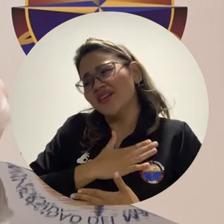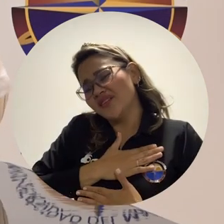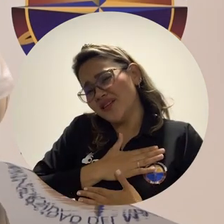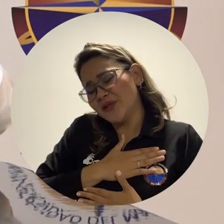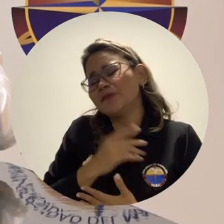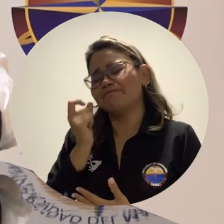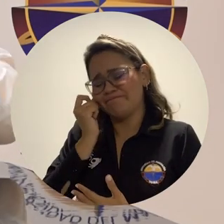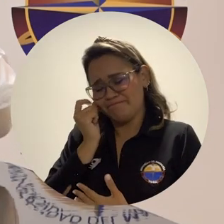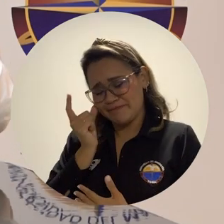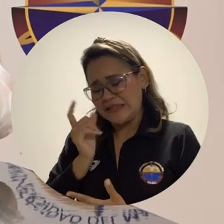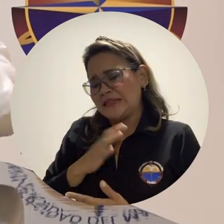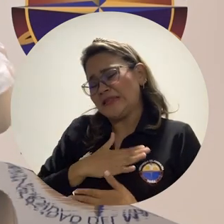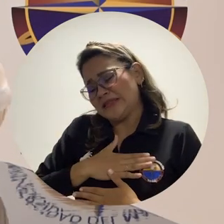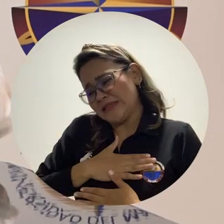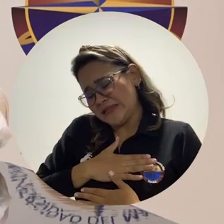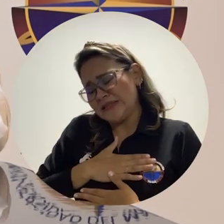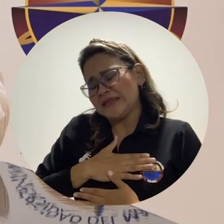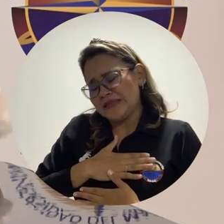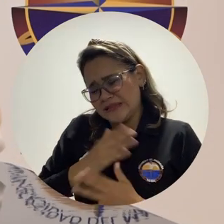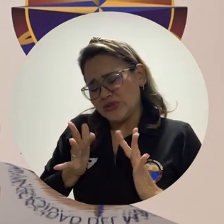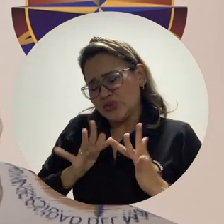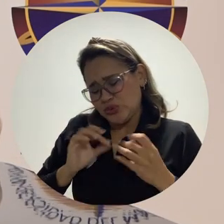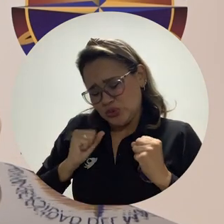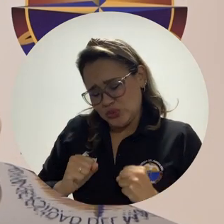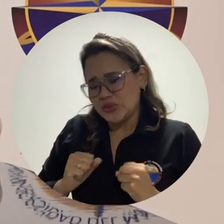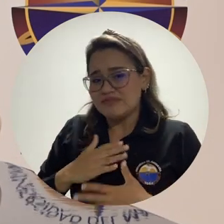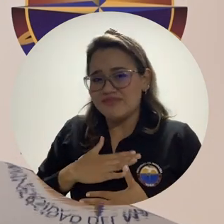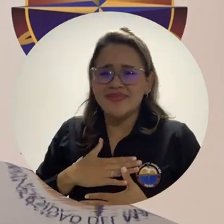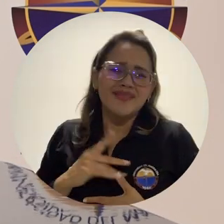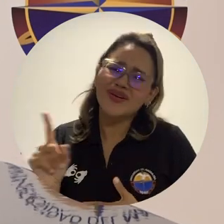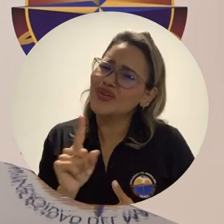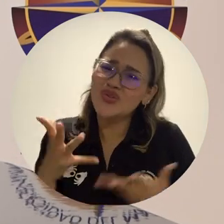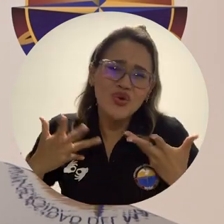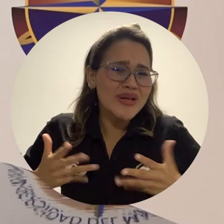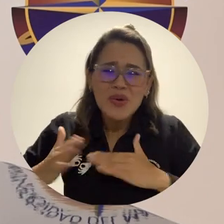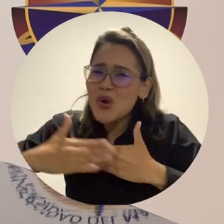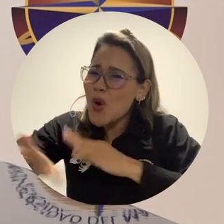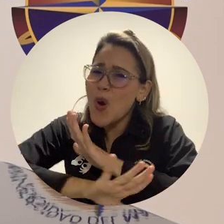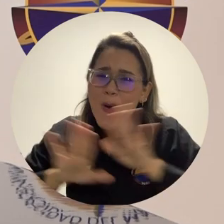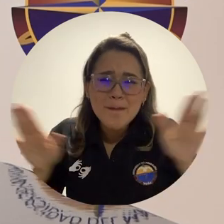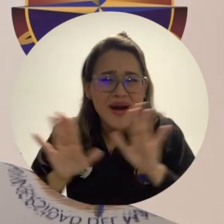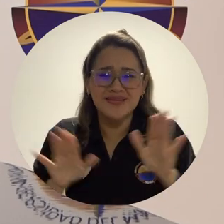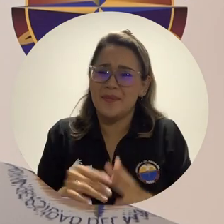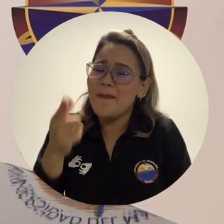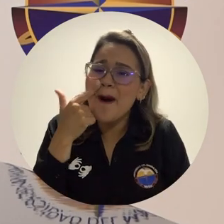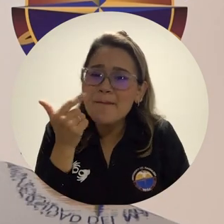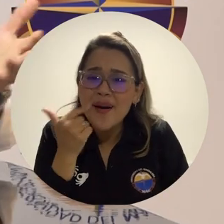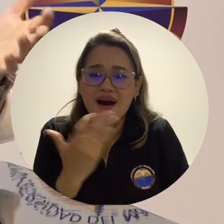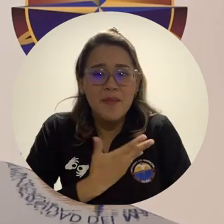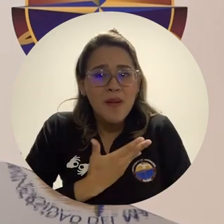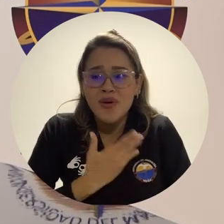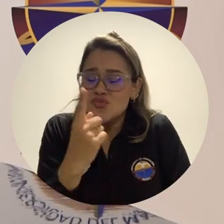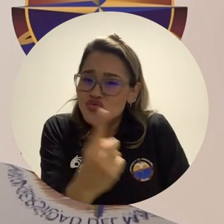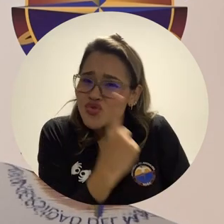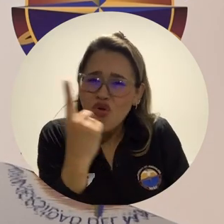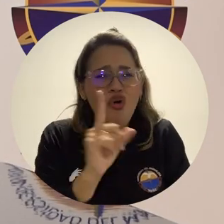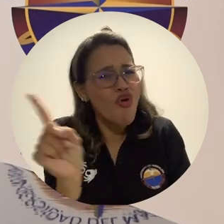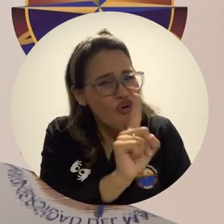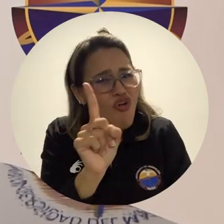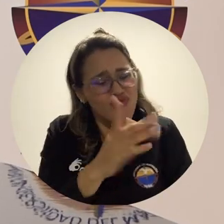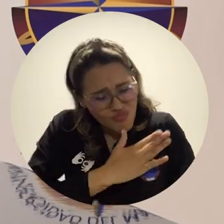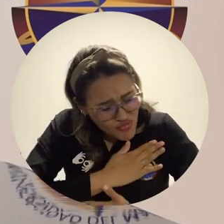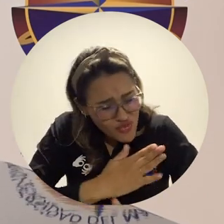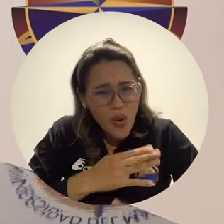padres de los Michael, de los Elkin, de los Samir o de todos aquellos niños, lo sentimos mucho, entendemos su dolor porque es un dolor que no se puede